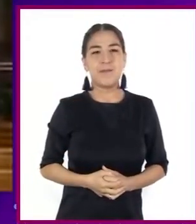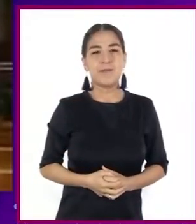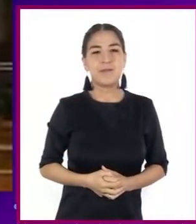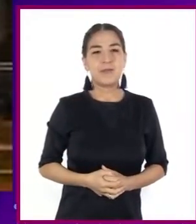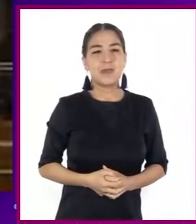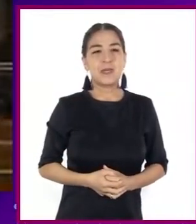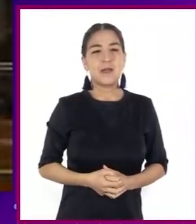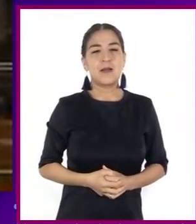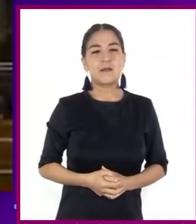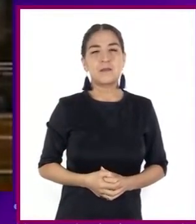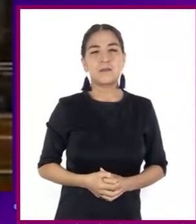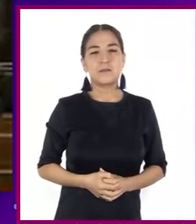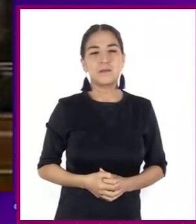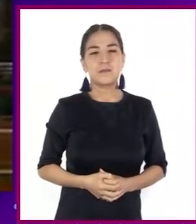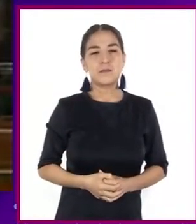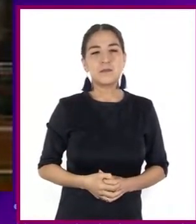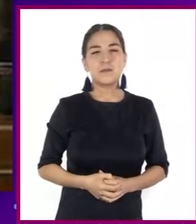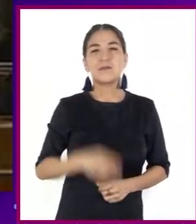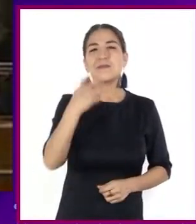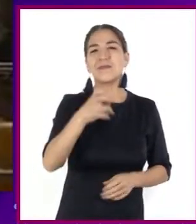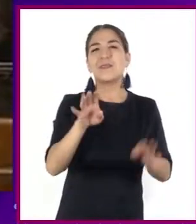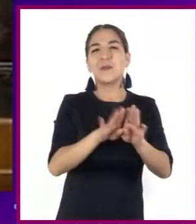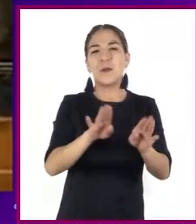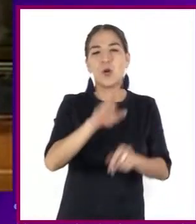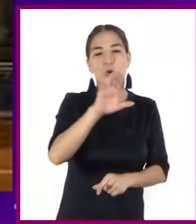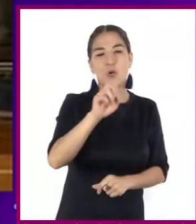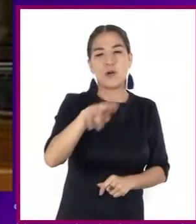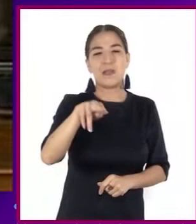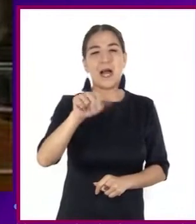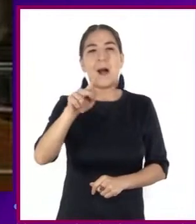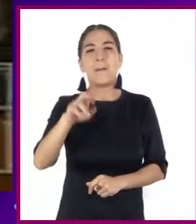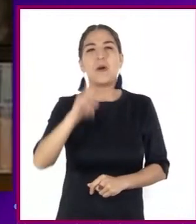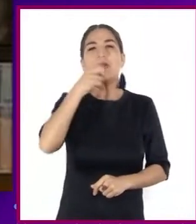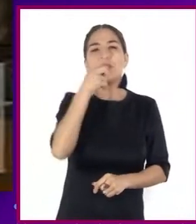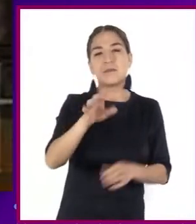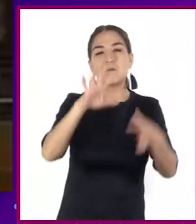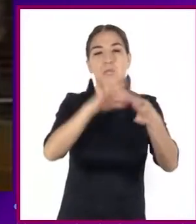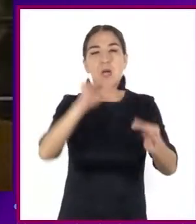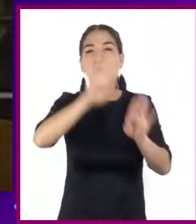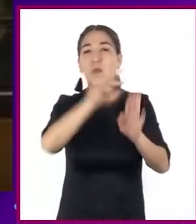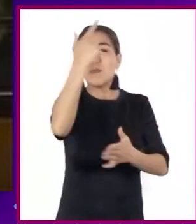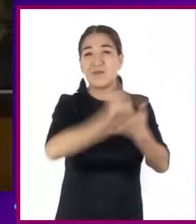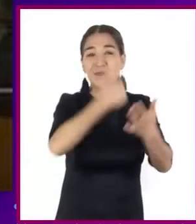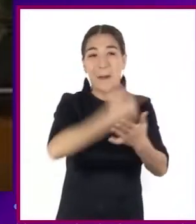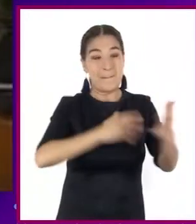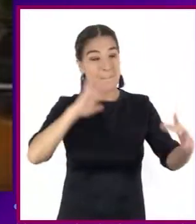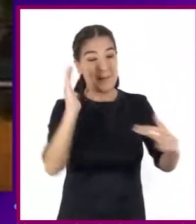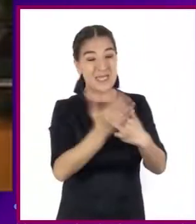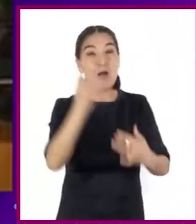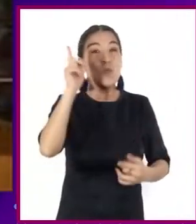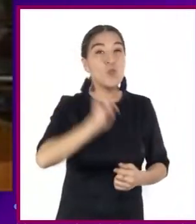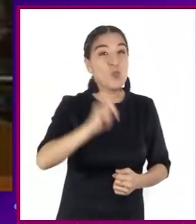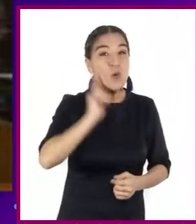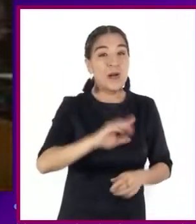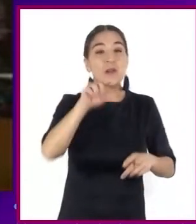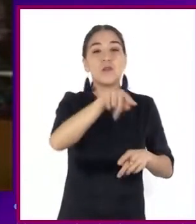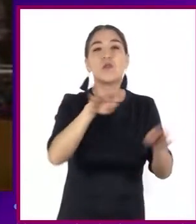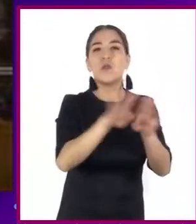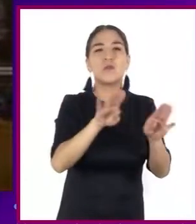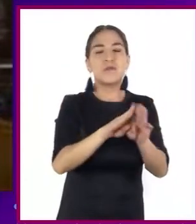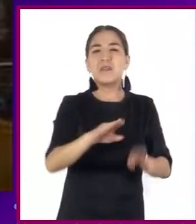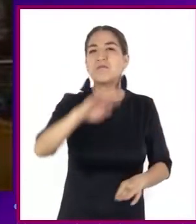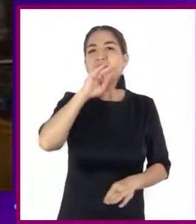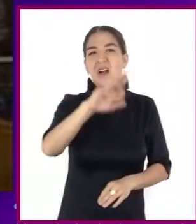Cifras proporcionadas por el Consejo Nacional de Población, CONAPO, indican que en México la mitad de las mujeres en edad reproductiva educan solas a